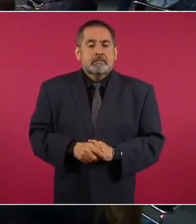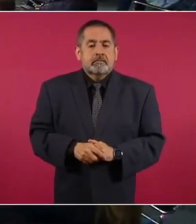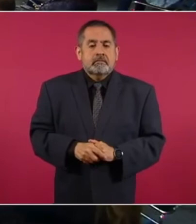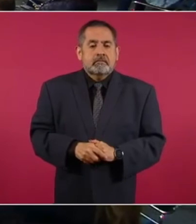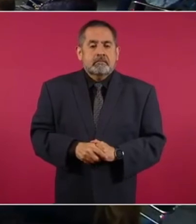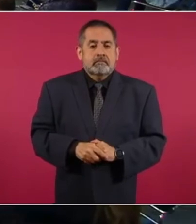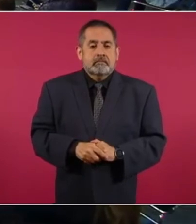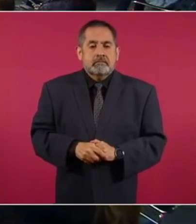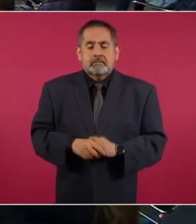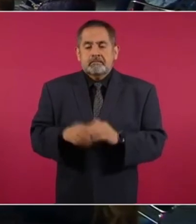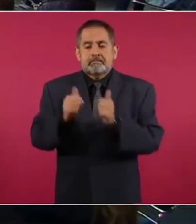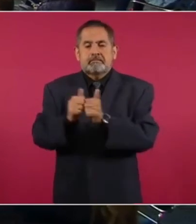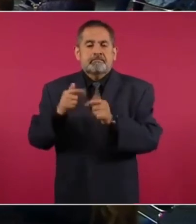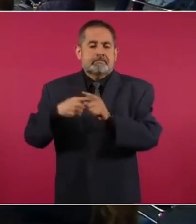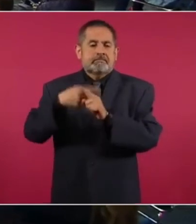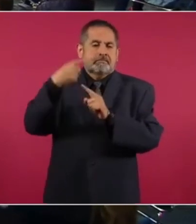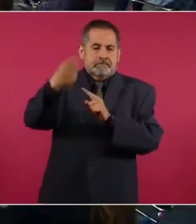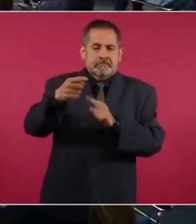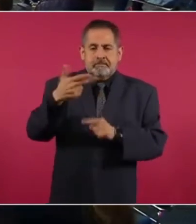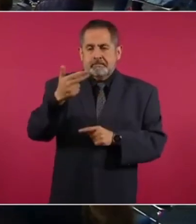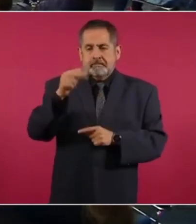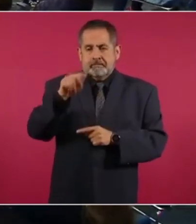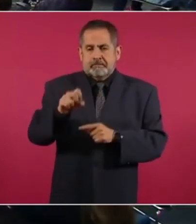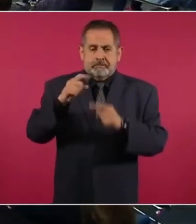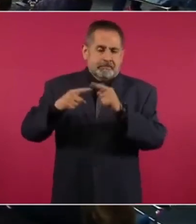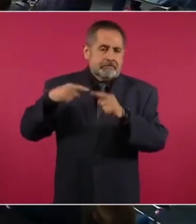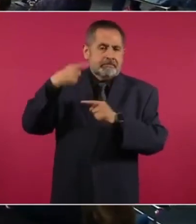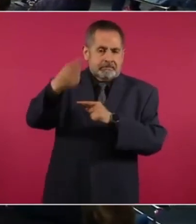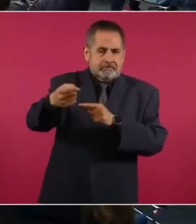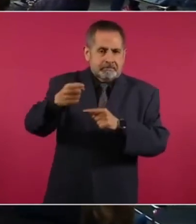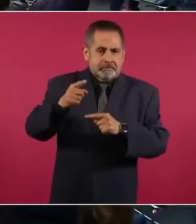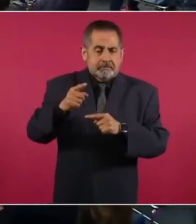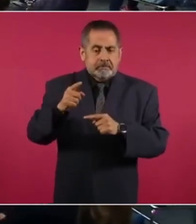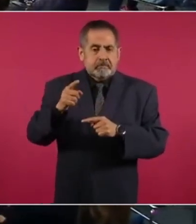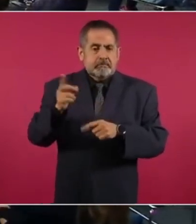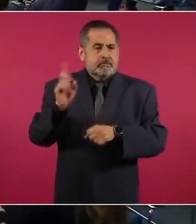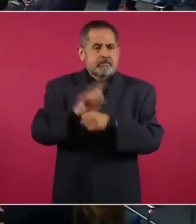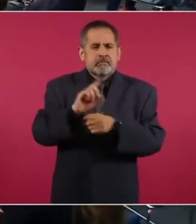Se queda Han, ya Salazar, se queda,